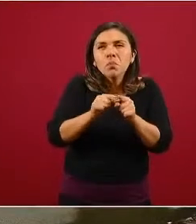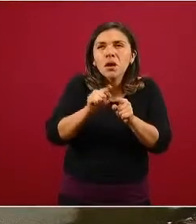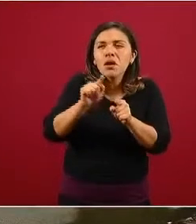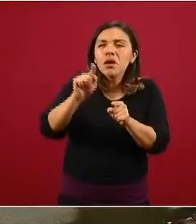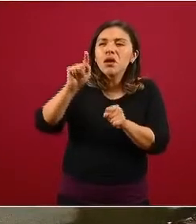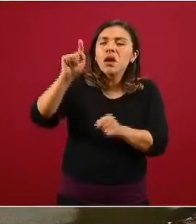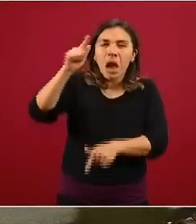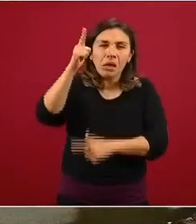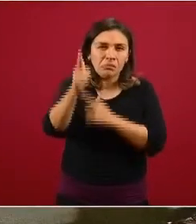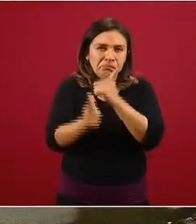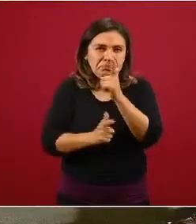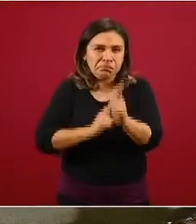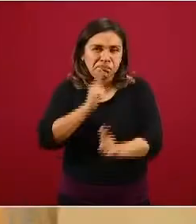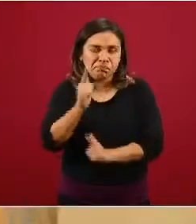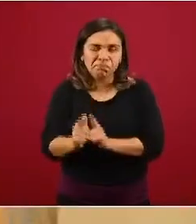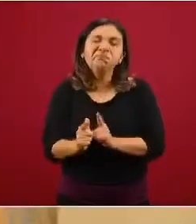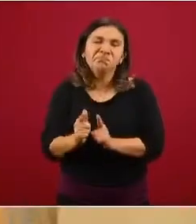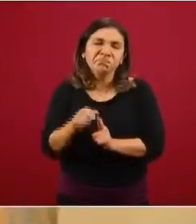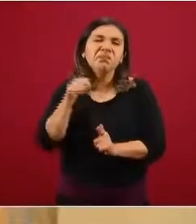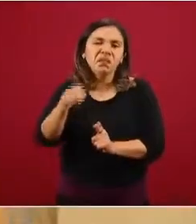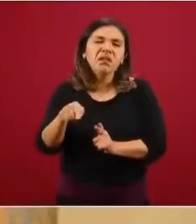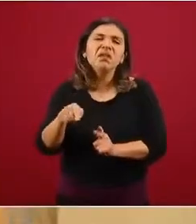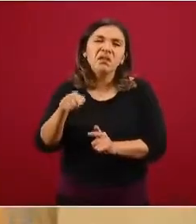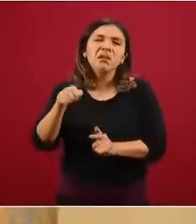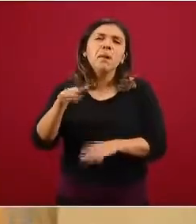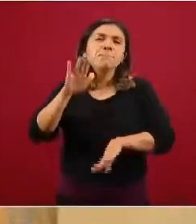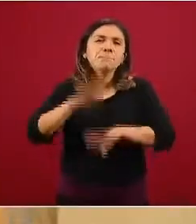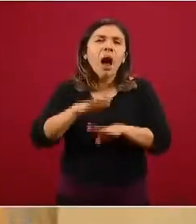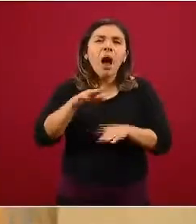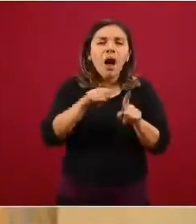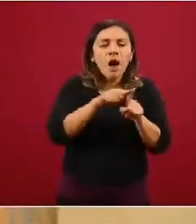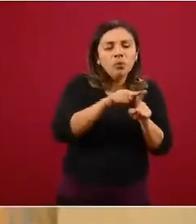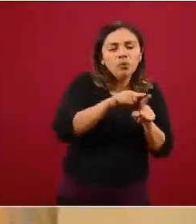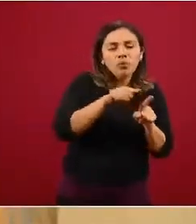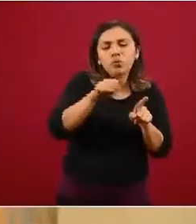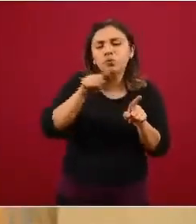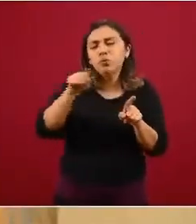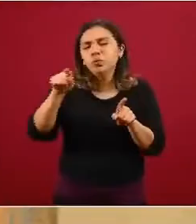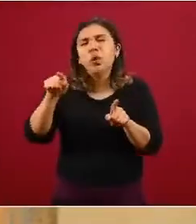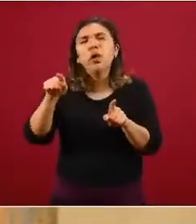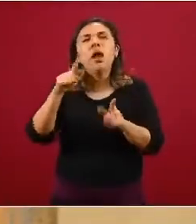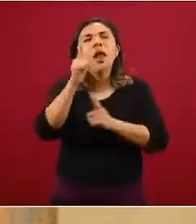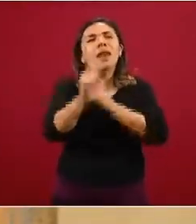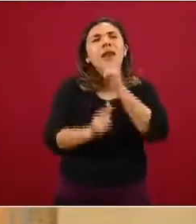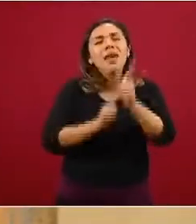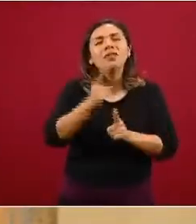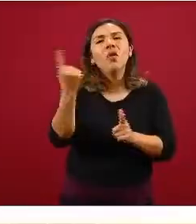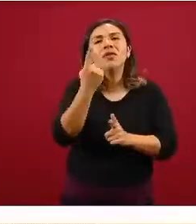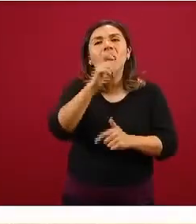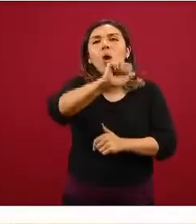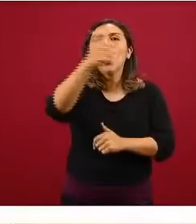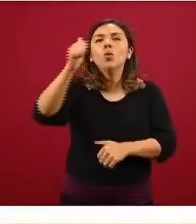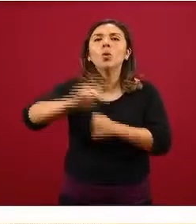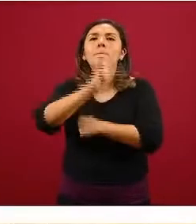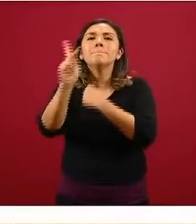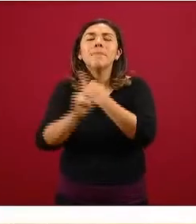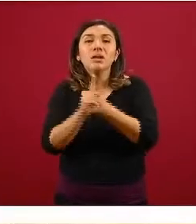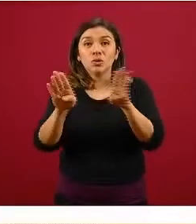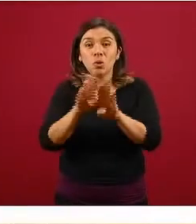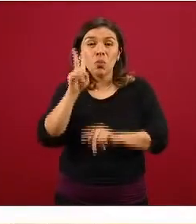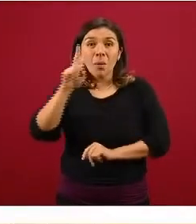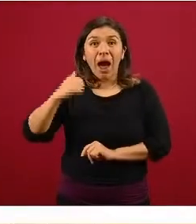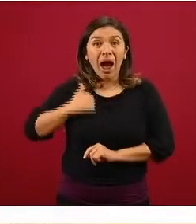crecimiento que ha estado más plana que el resto de países, que también inclusive